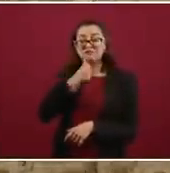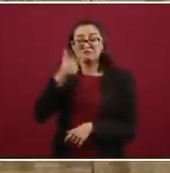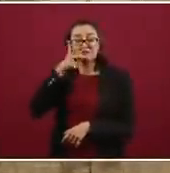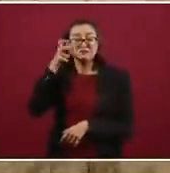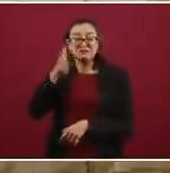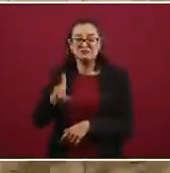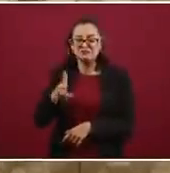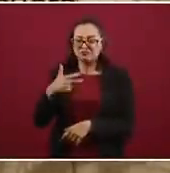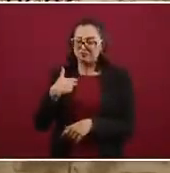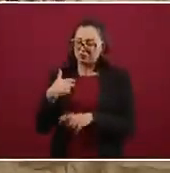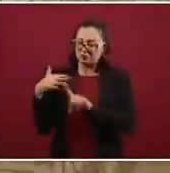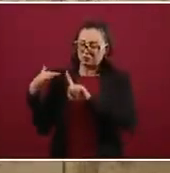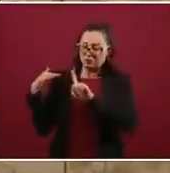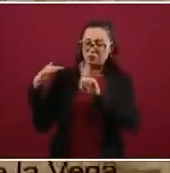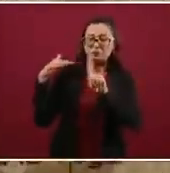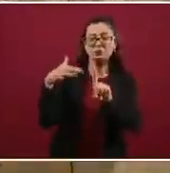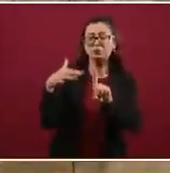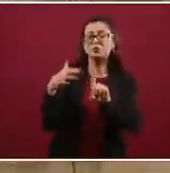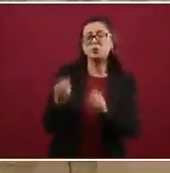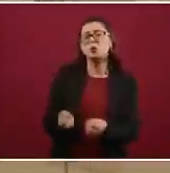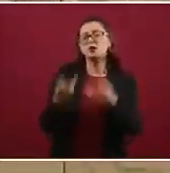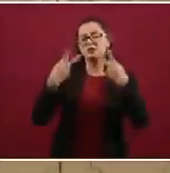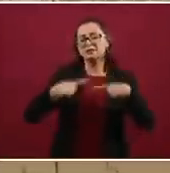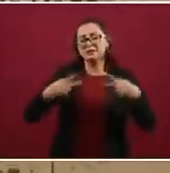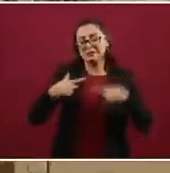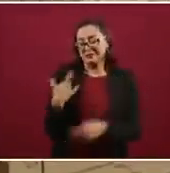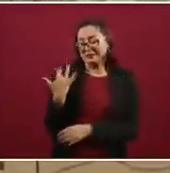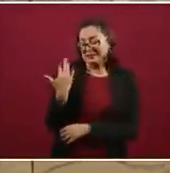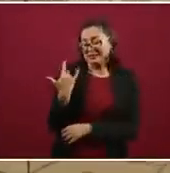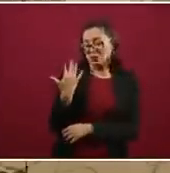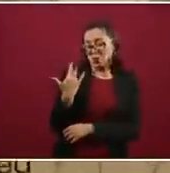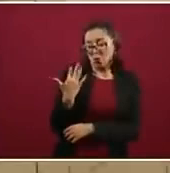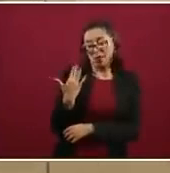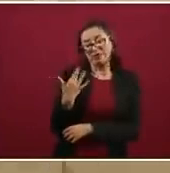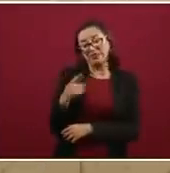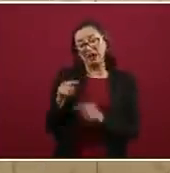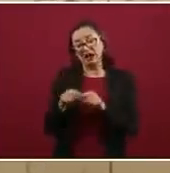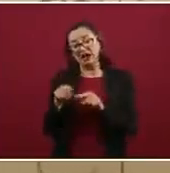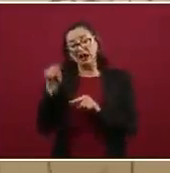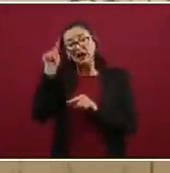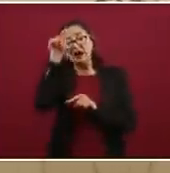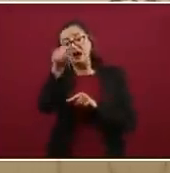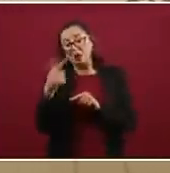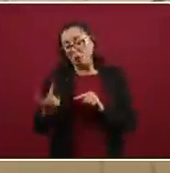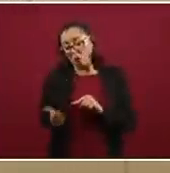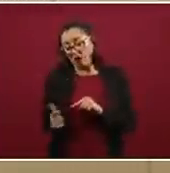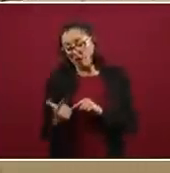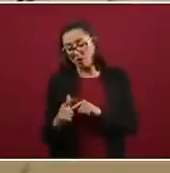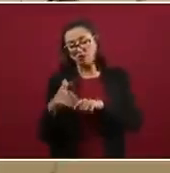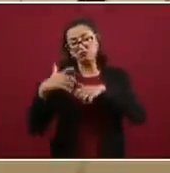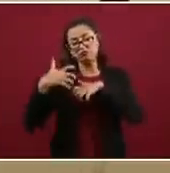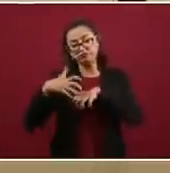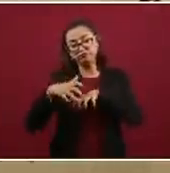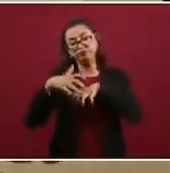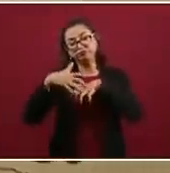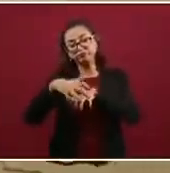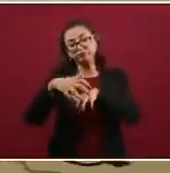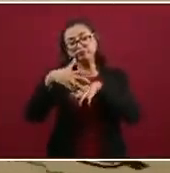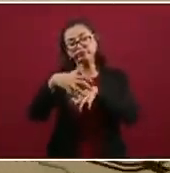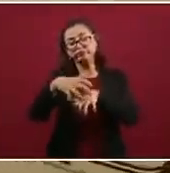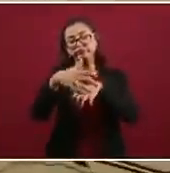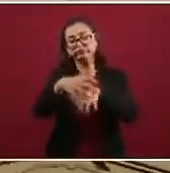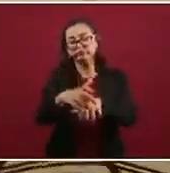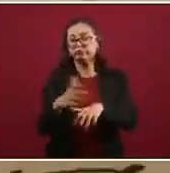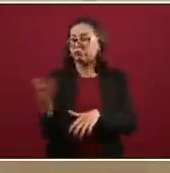y en kilómetros, en el trayecto que lo llevará a Guanajuato,